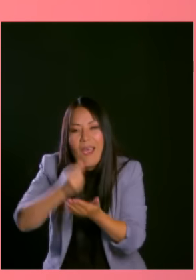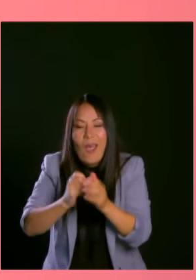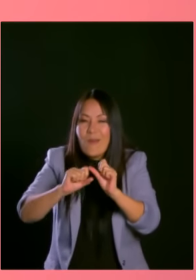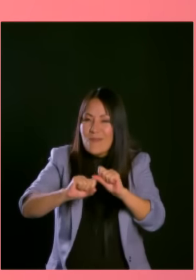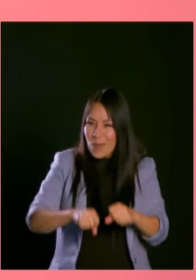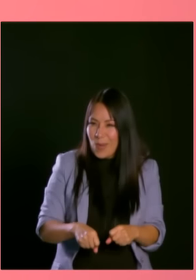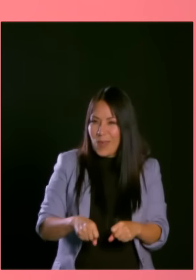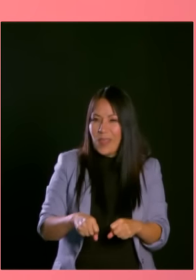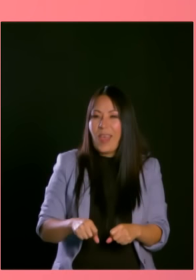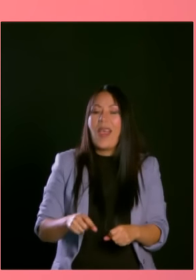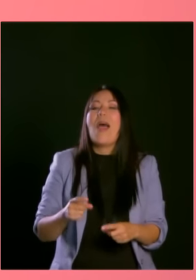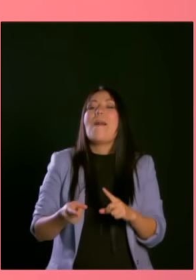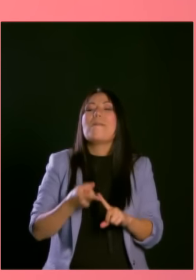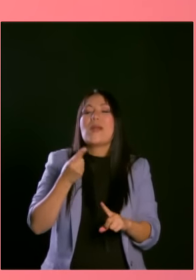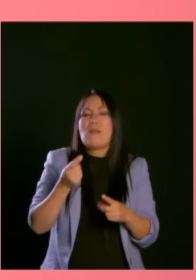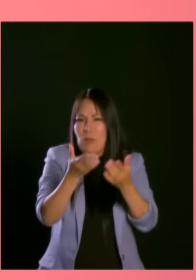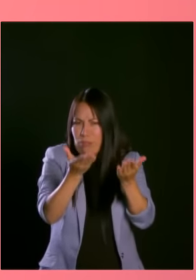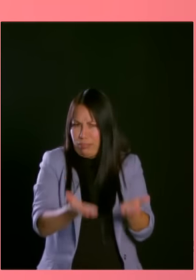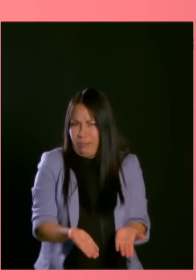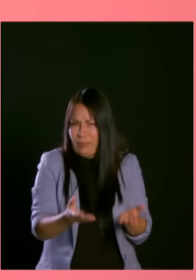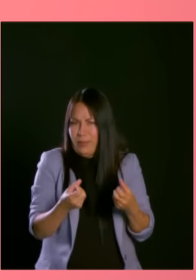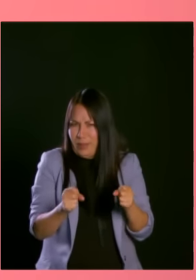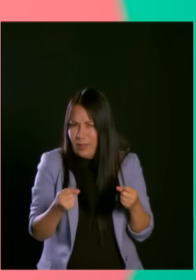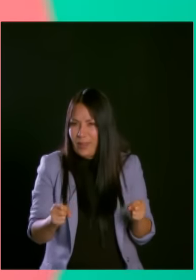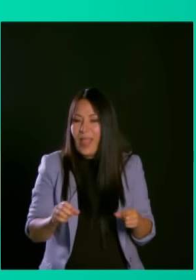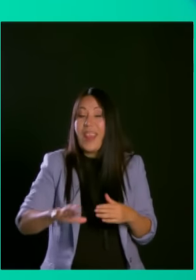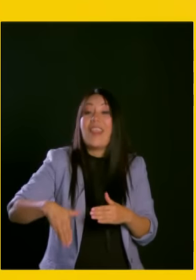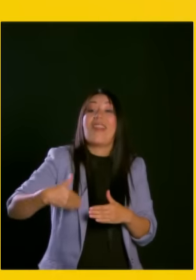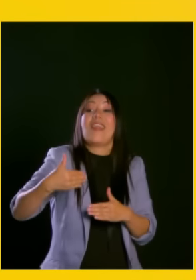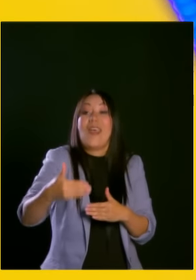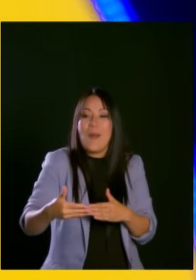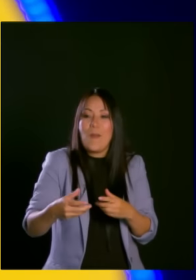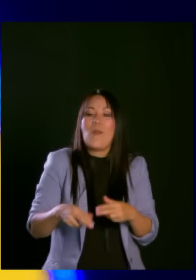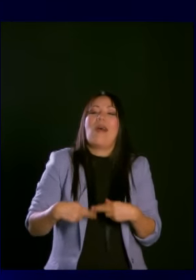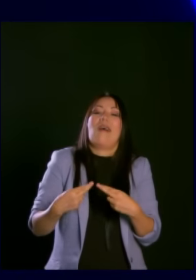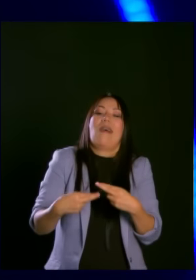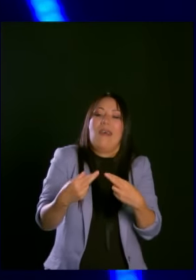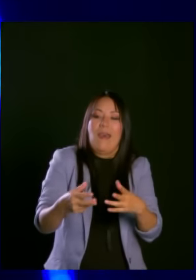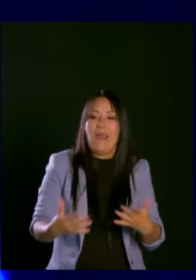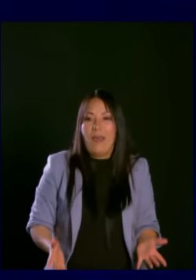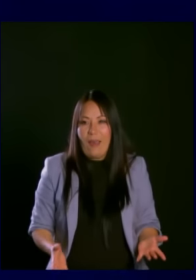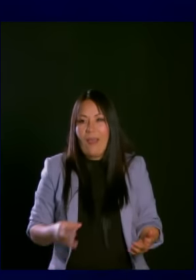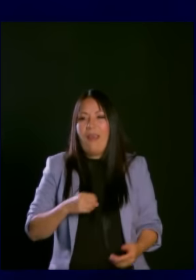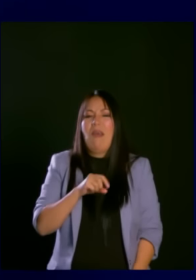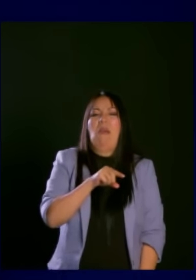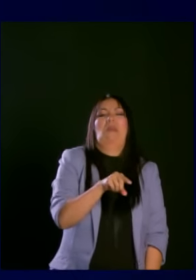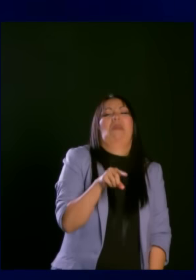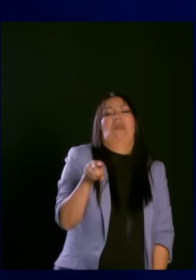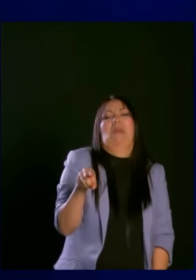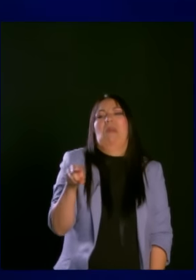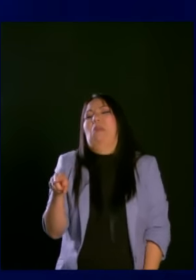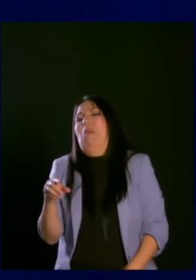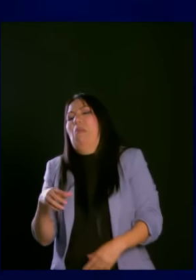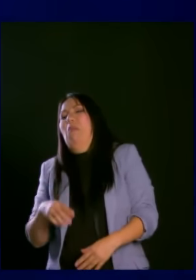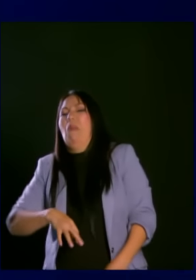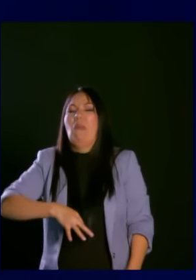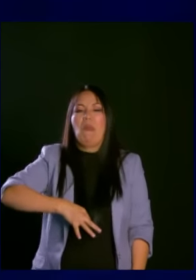querés. Pero es que es tan fácil llenar la boca de esa cantidad de dichos altivos,